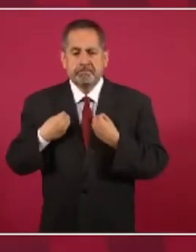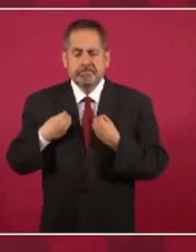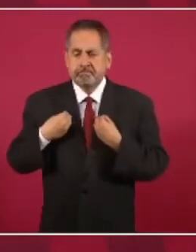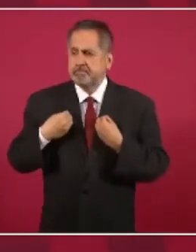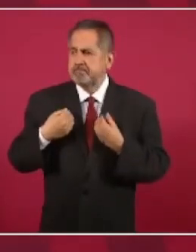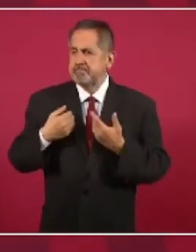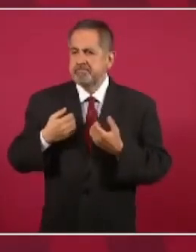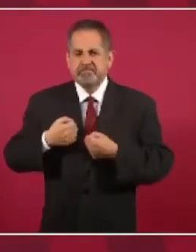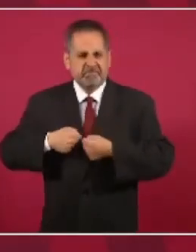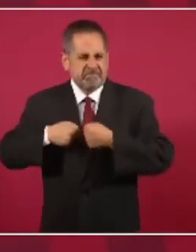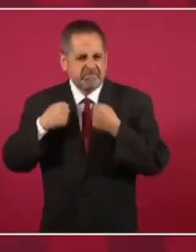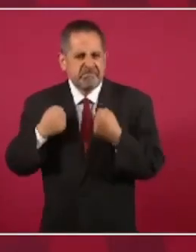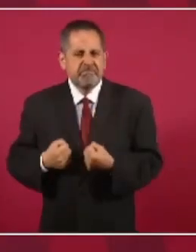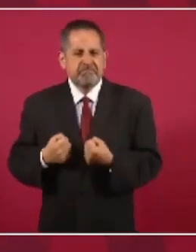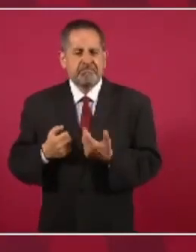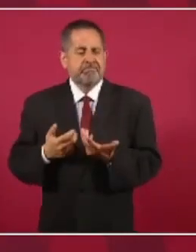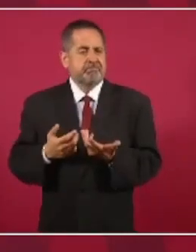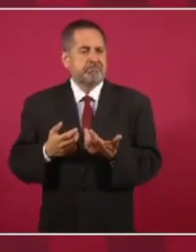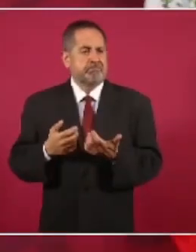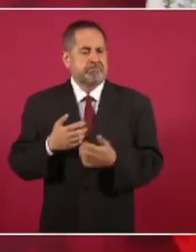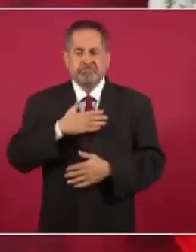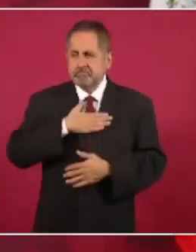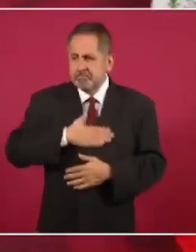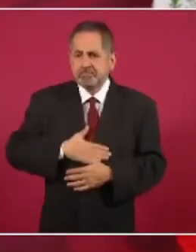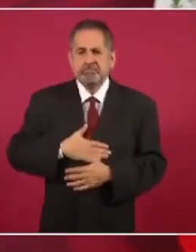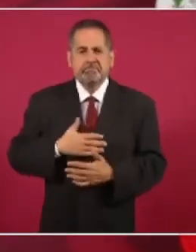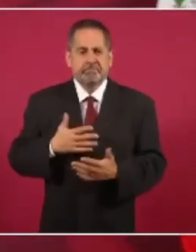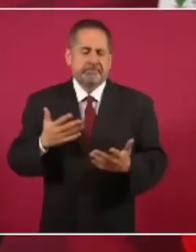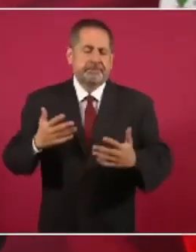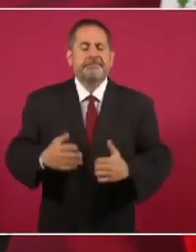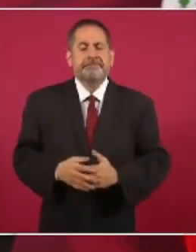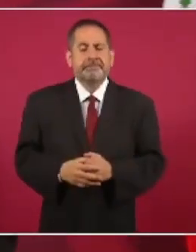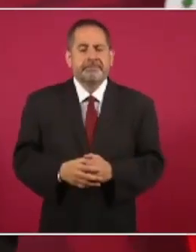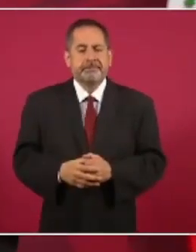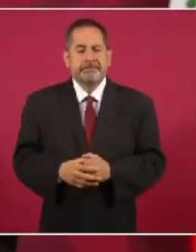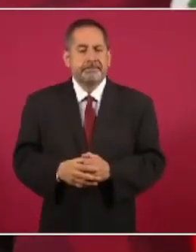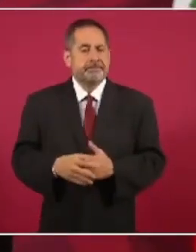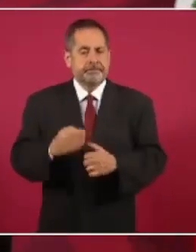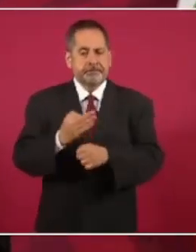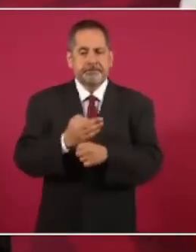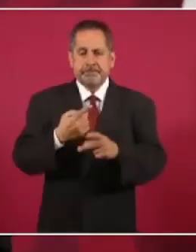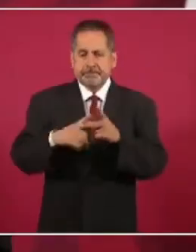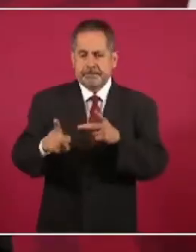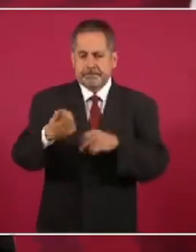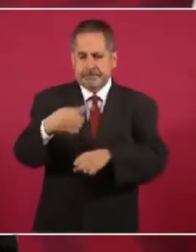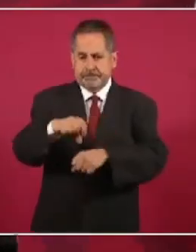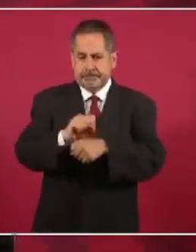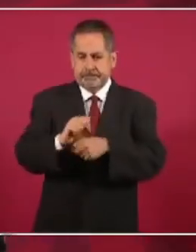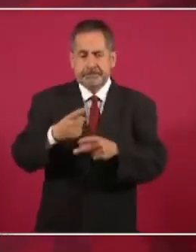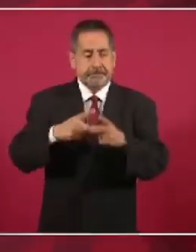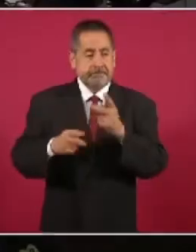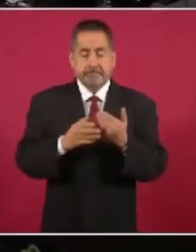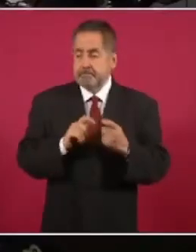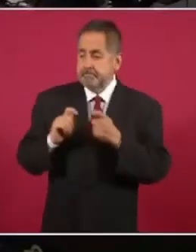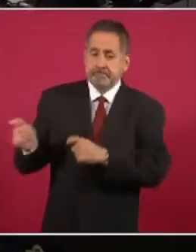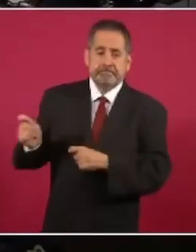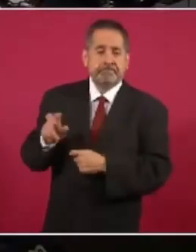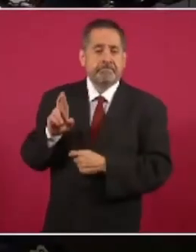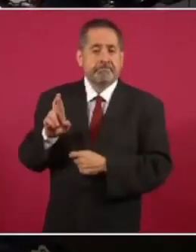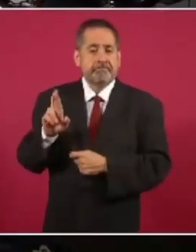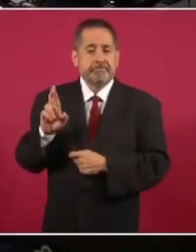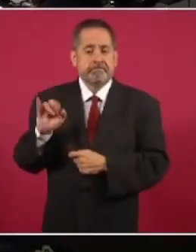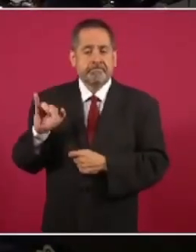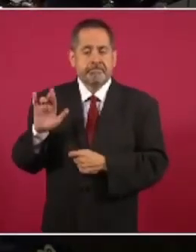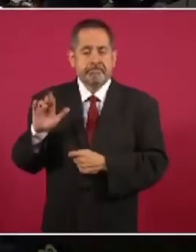seguro y con justicia. Entonces, vamos a empezar la semana con Ricardo, con el Quién es